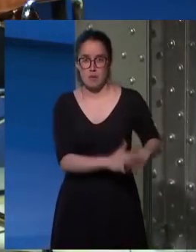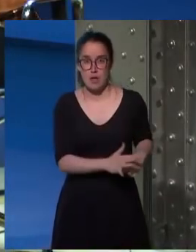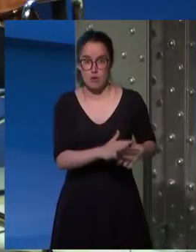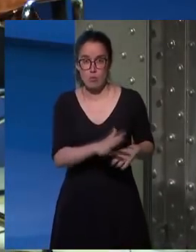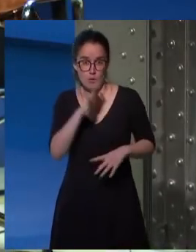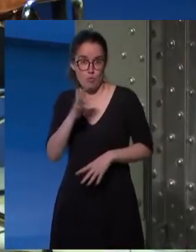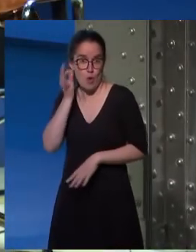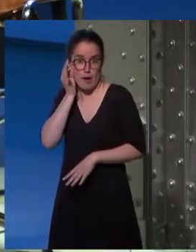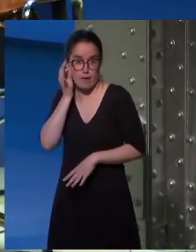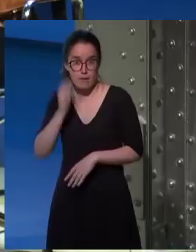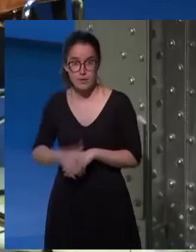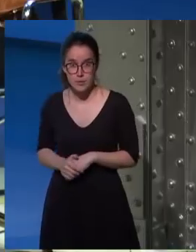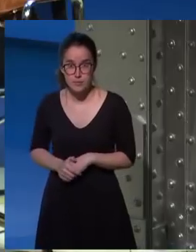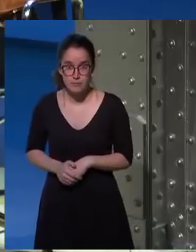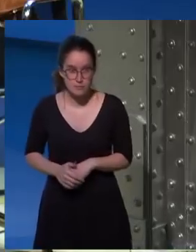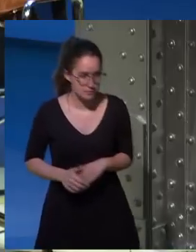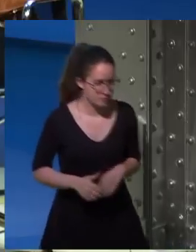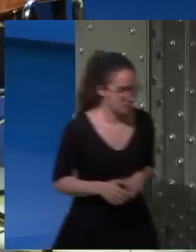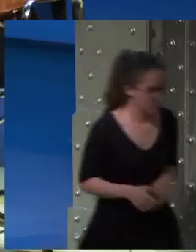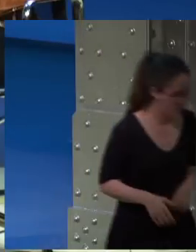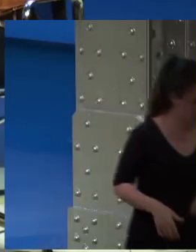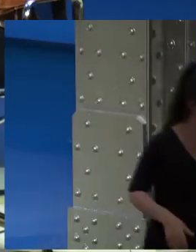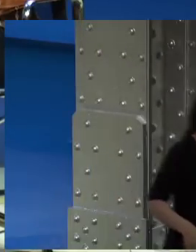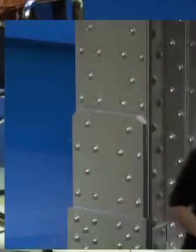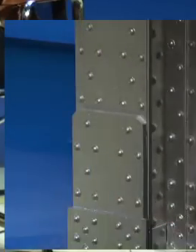discriminación por el hecho de ser mujer.